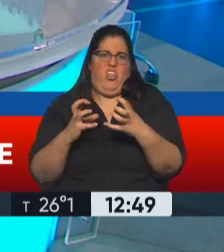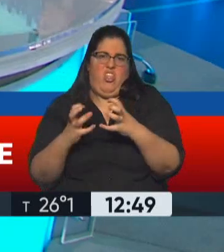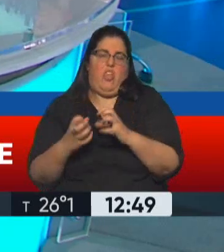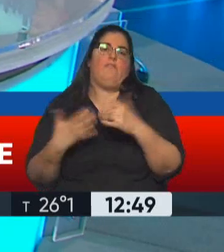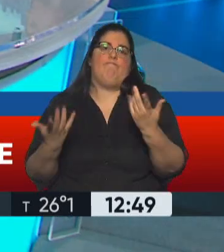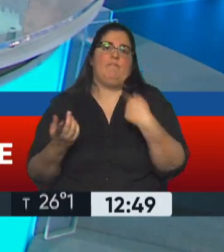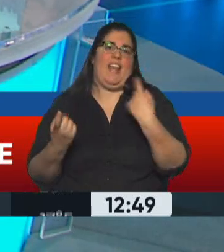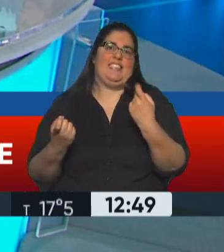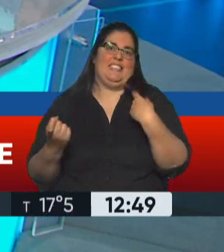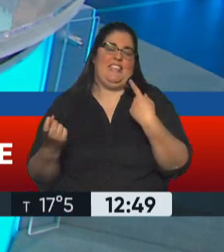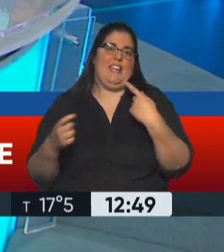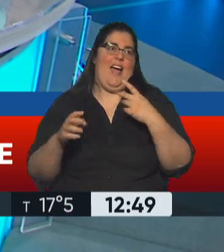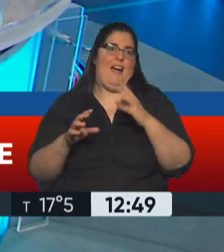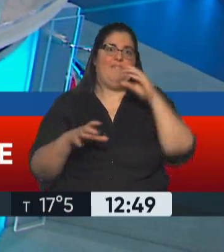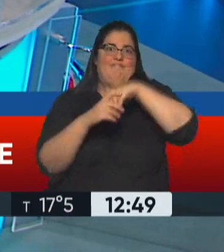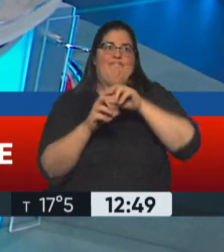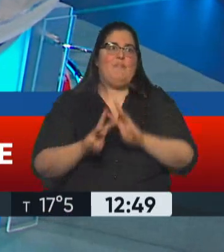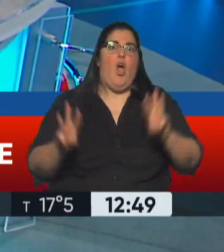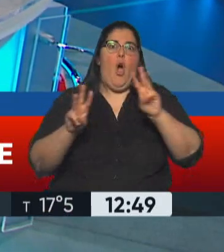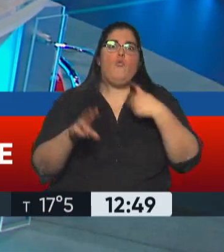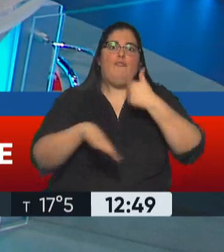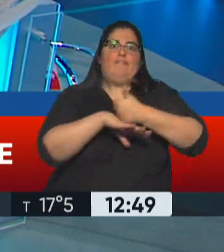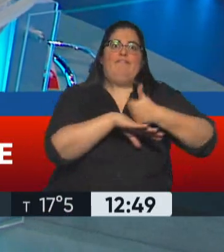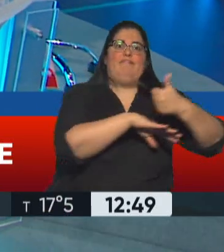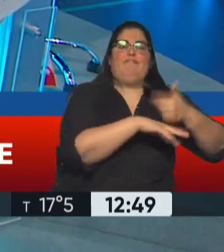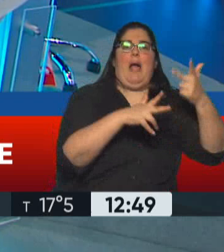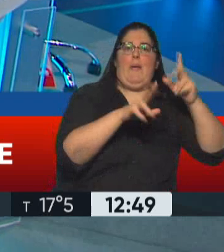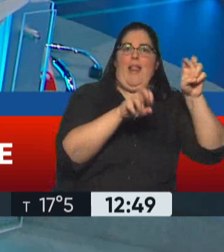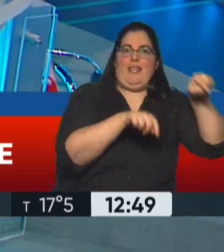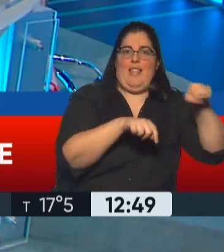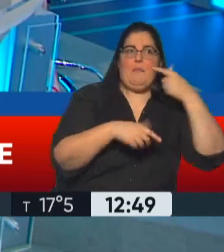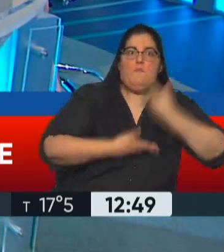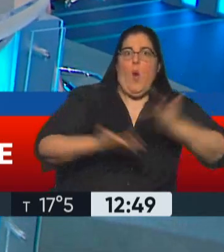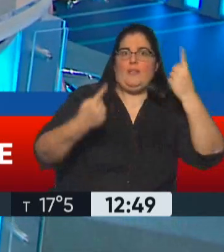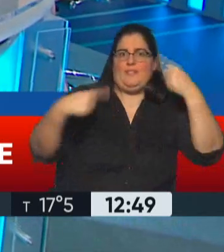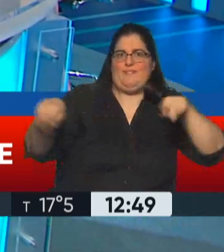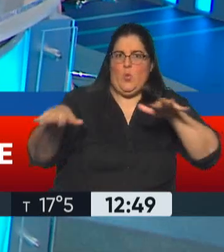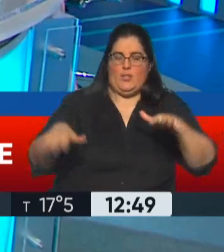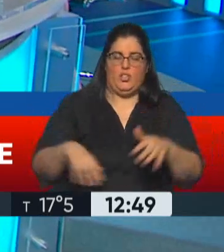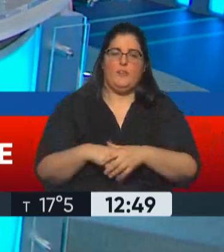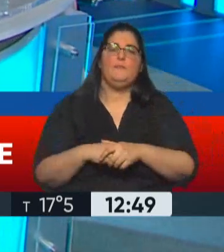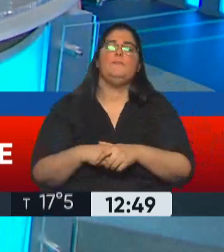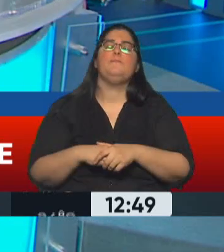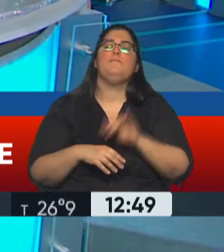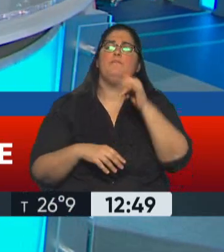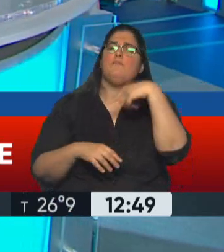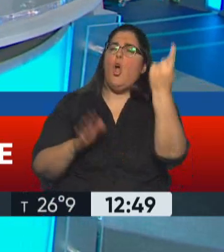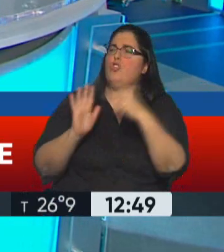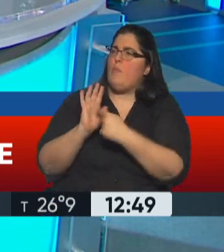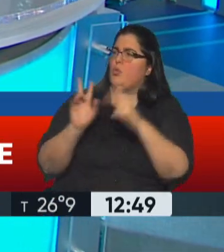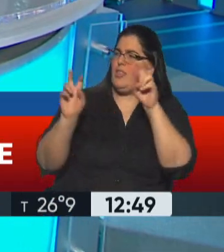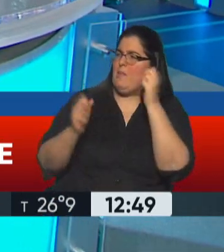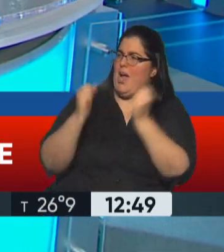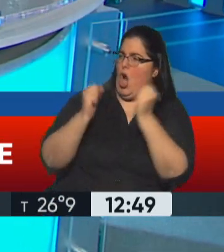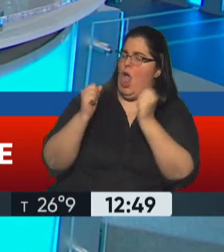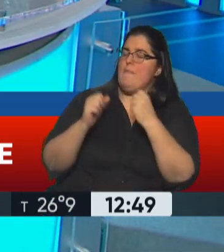es, de nuevo, no es un lugar donde se decida nada, pero es un lugar donde se reflejan un montón de cosas. Sí, fíjense que hay otro punto también en lo económico que aparece,